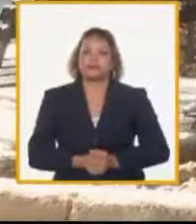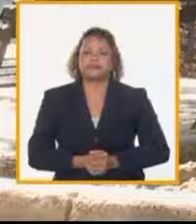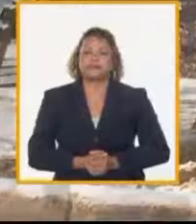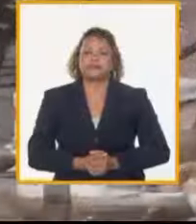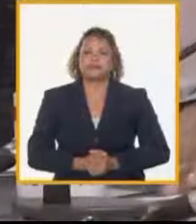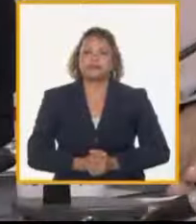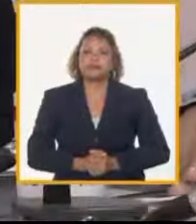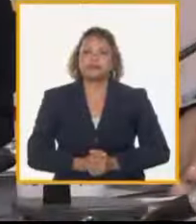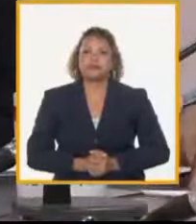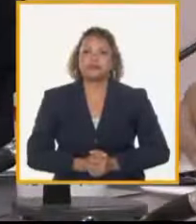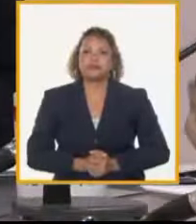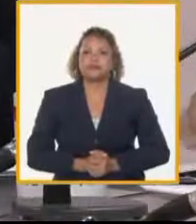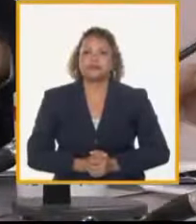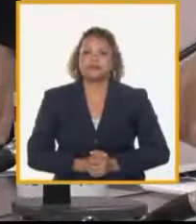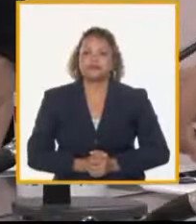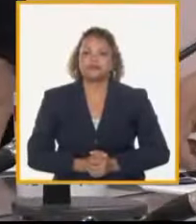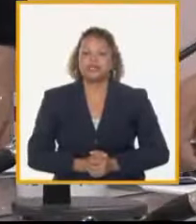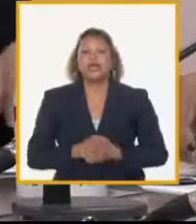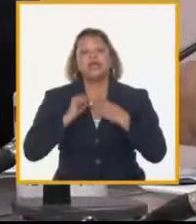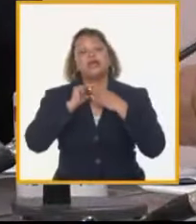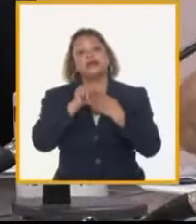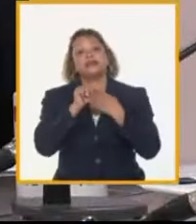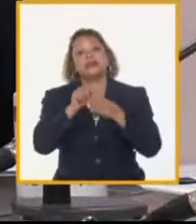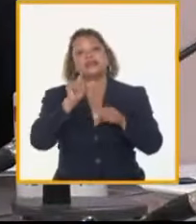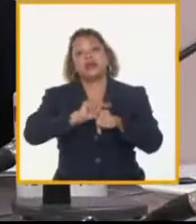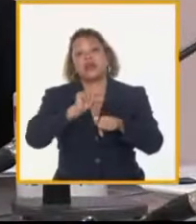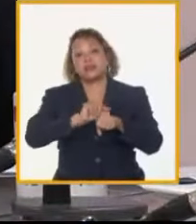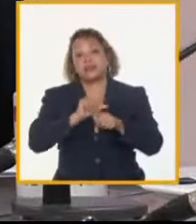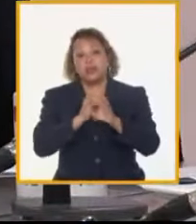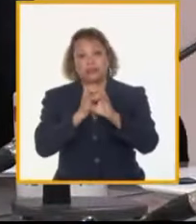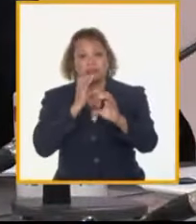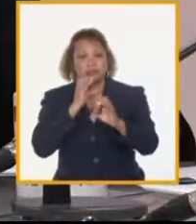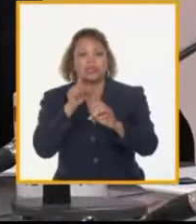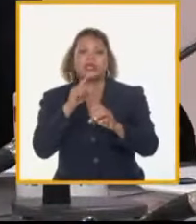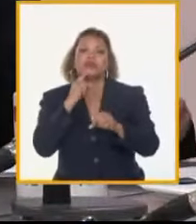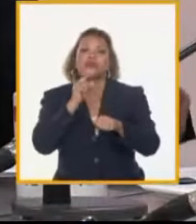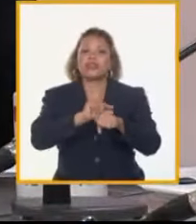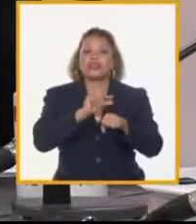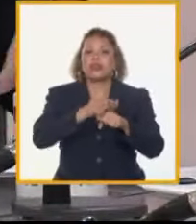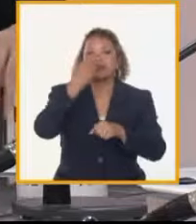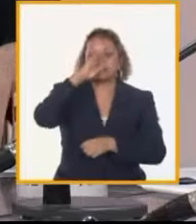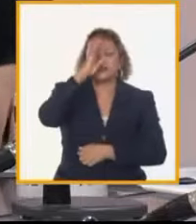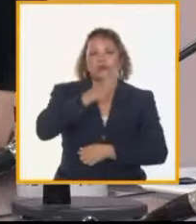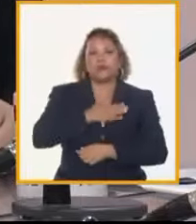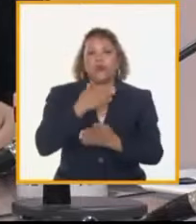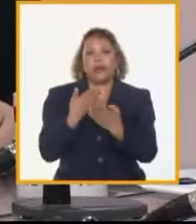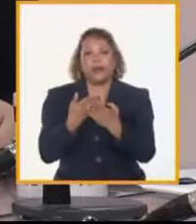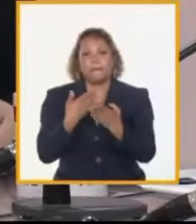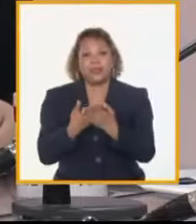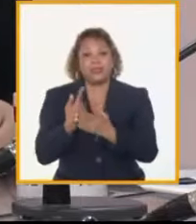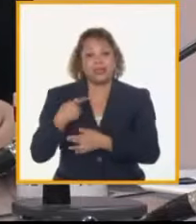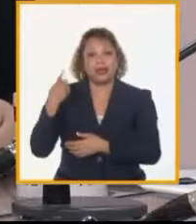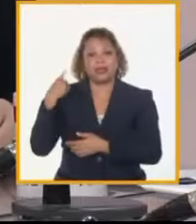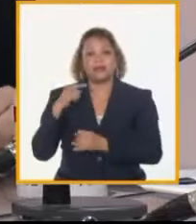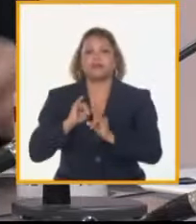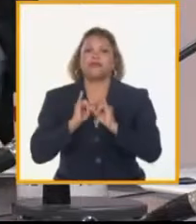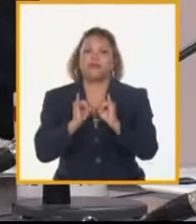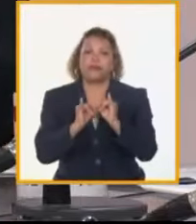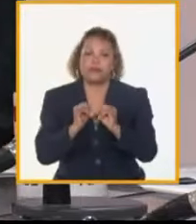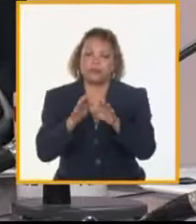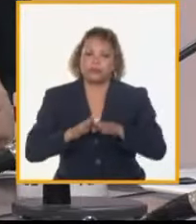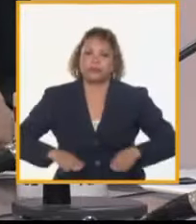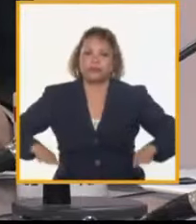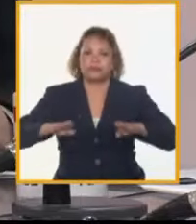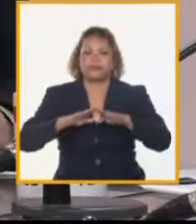Multimedios. Bueno, el servicio de la gacela es uno de los servicios de Taxi Cuba, una empresa que también ayer informó en nuestra mesa